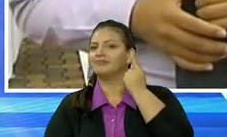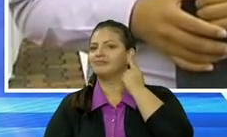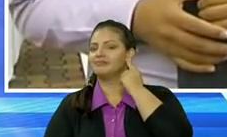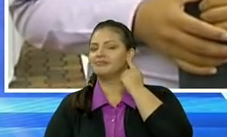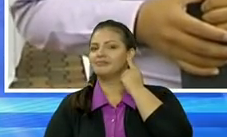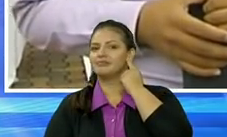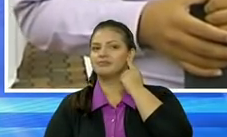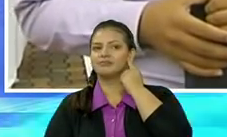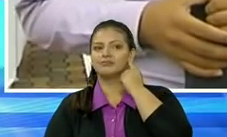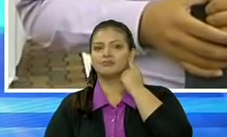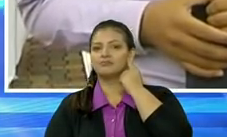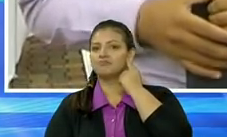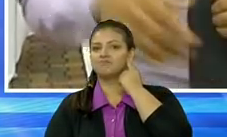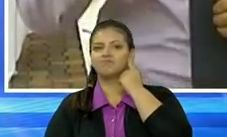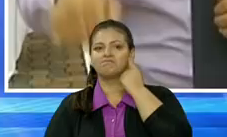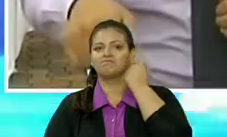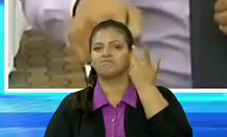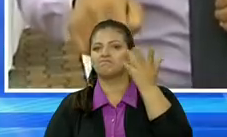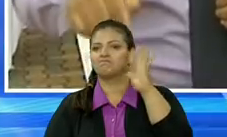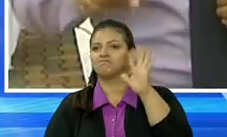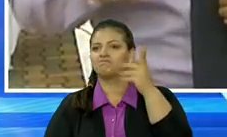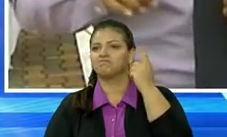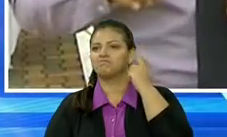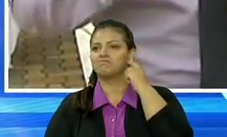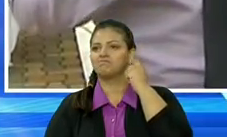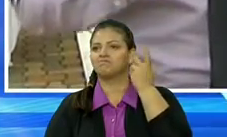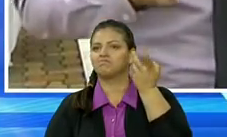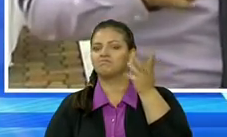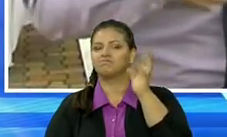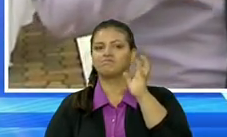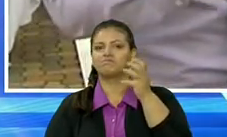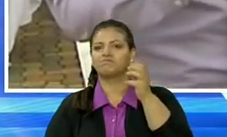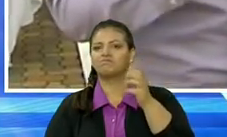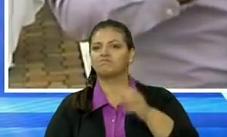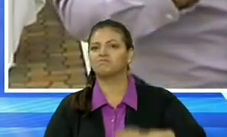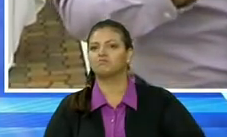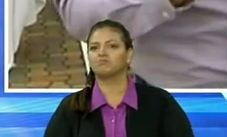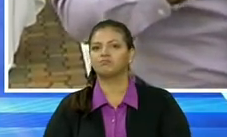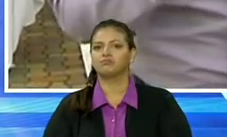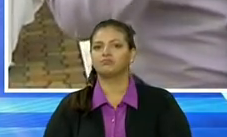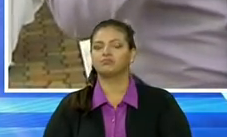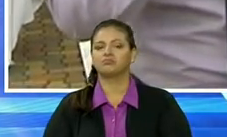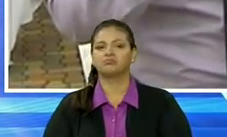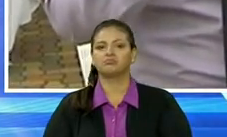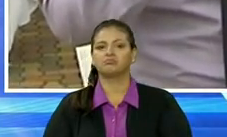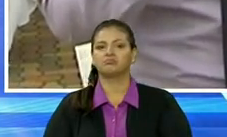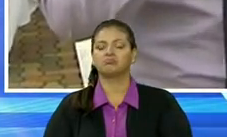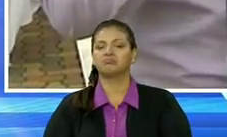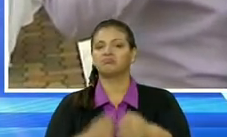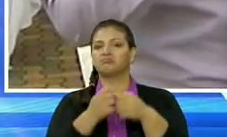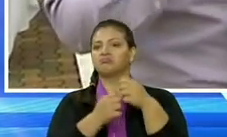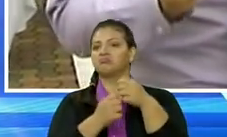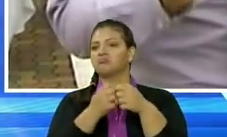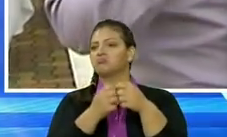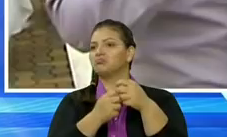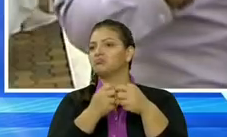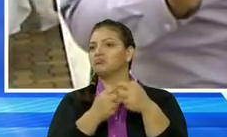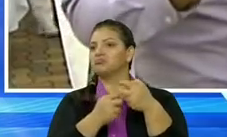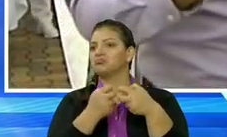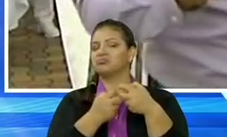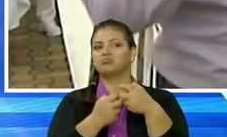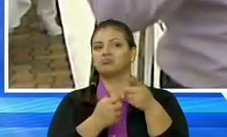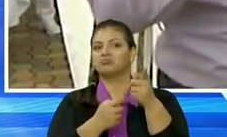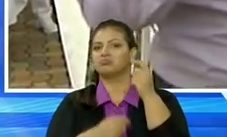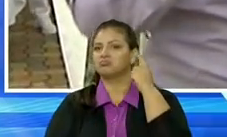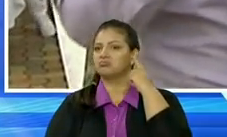del Guasmo Sur, donde ha iniciado el día de hoy una campaña. Bueno, se celebra el Día Mundial del Sin